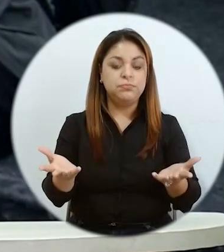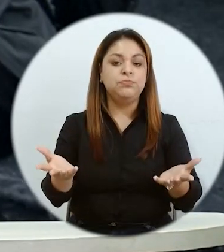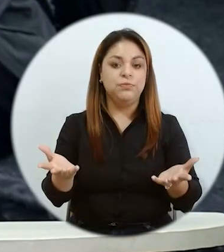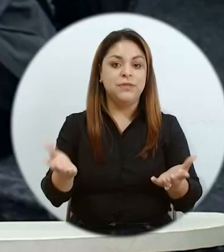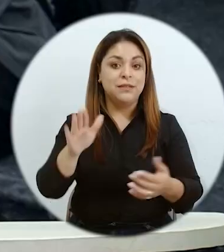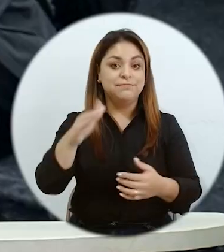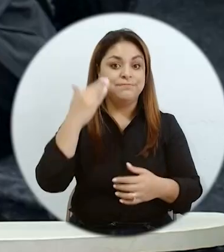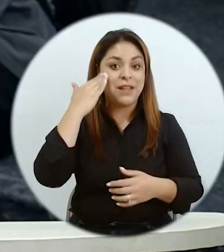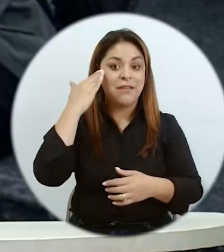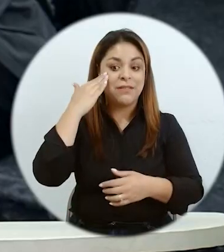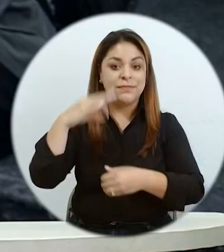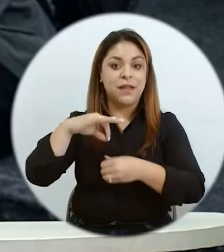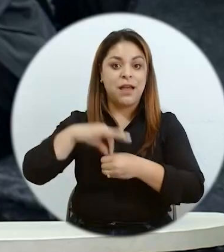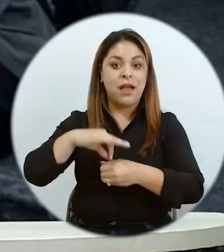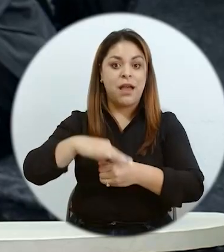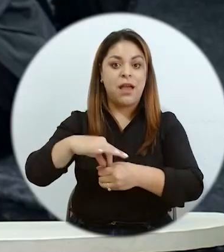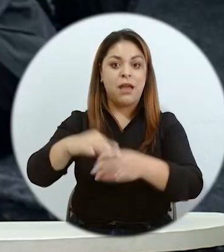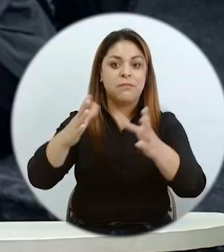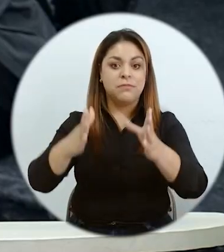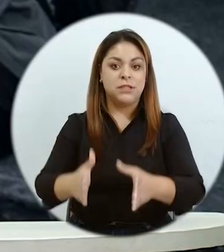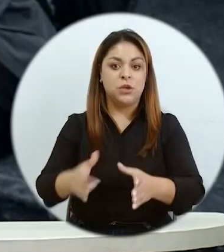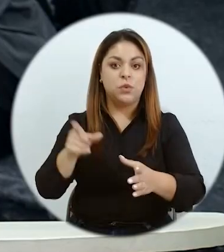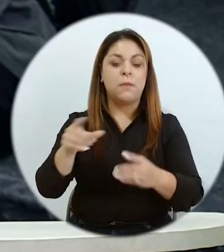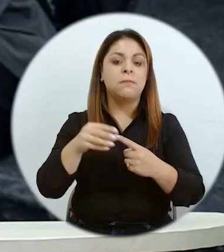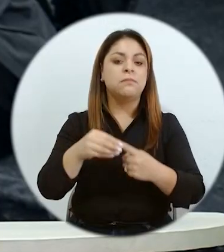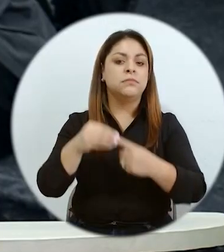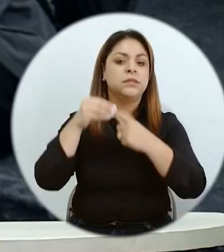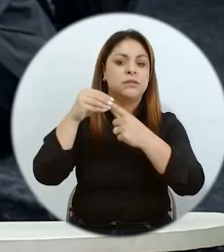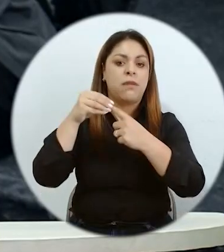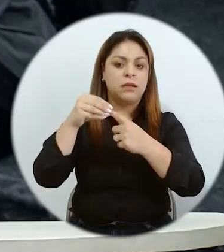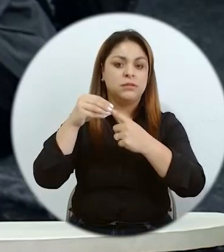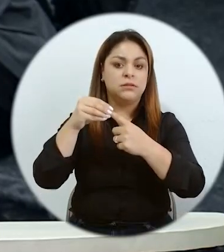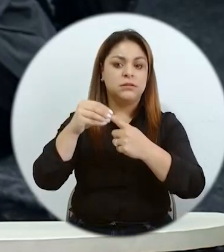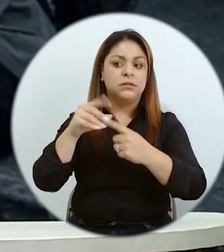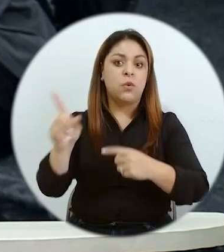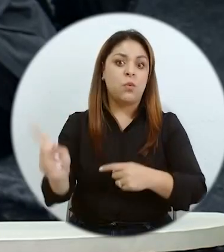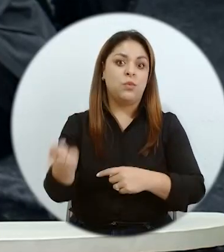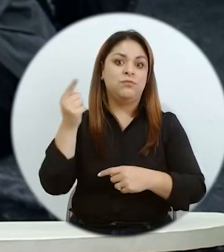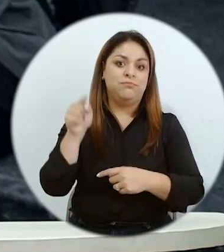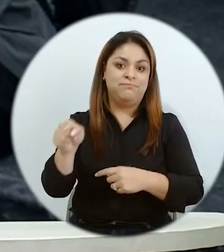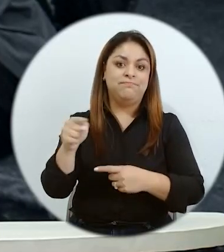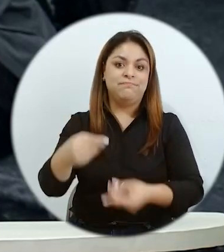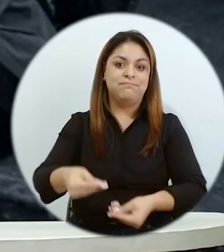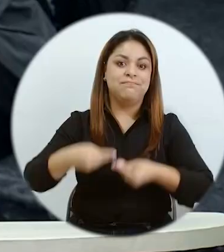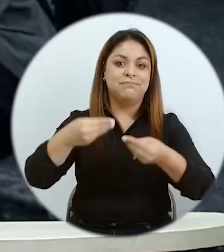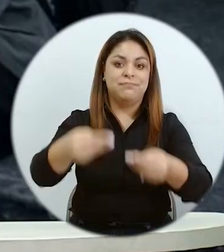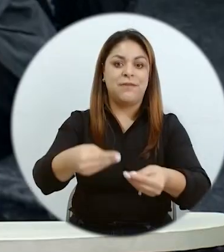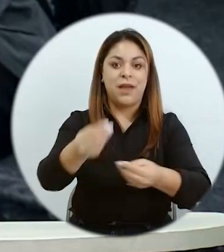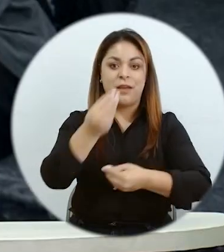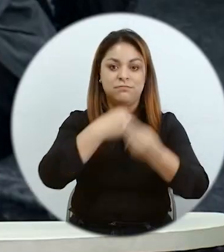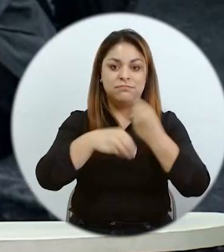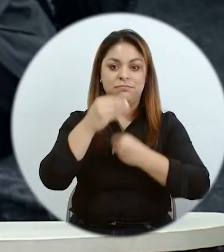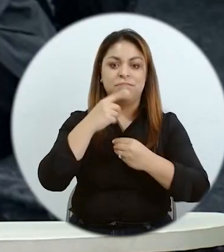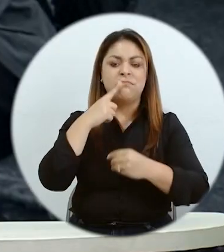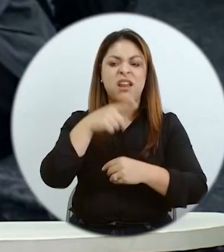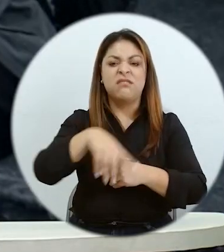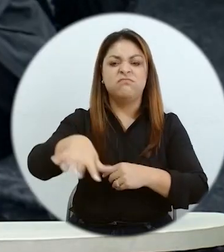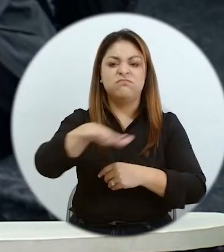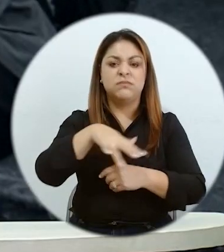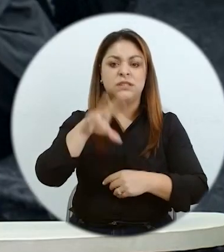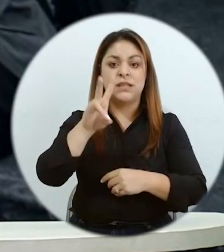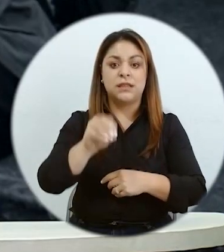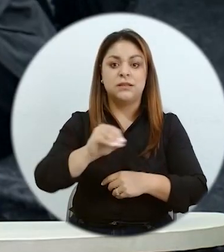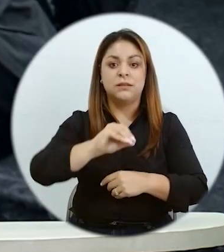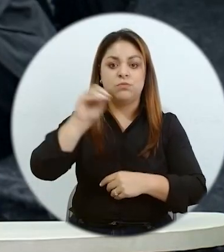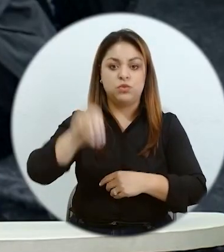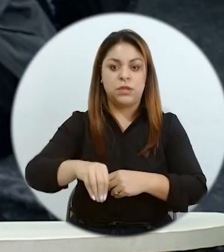los campesinos son los principales y no los únicos proveedores de alimentos para el 70% de la población